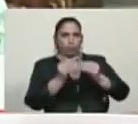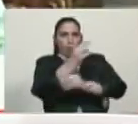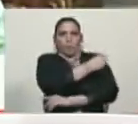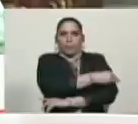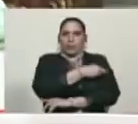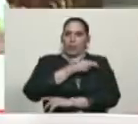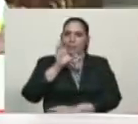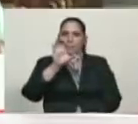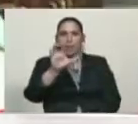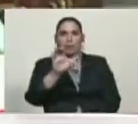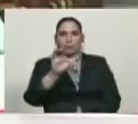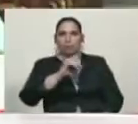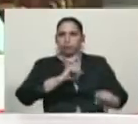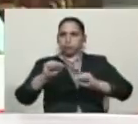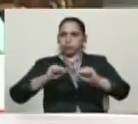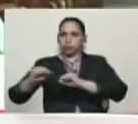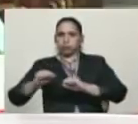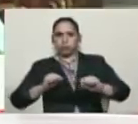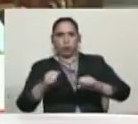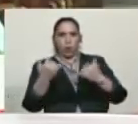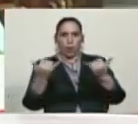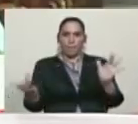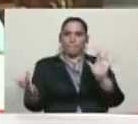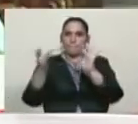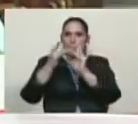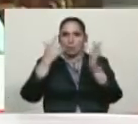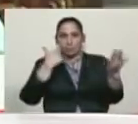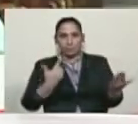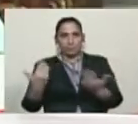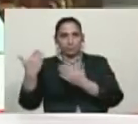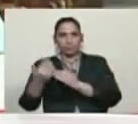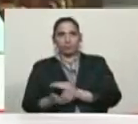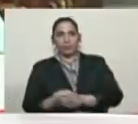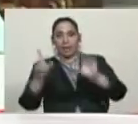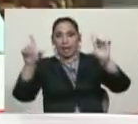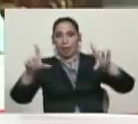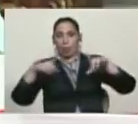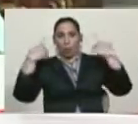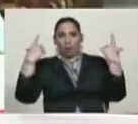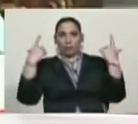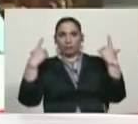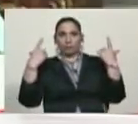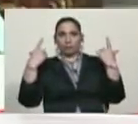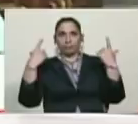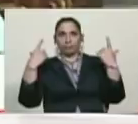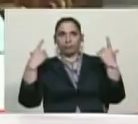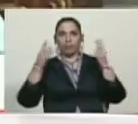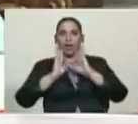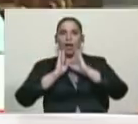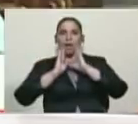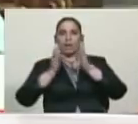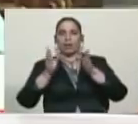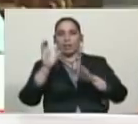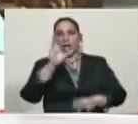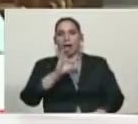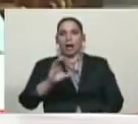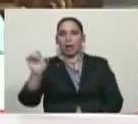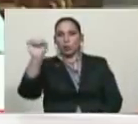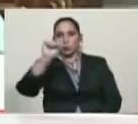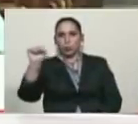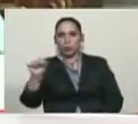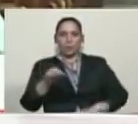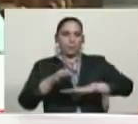para su activación quiero hacer un pase audita directo a la guaira allá en la avenida carlos soublette municipio